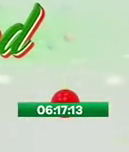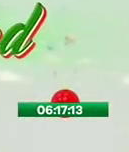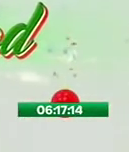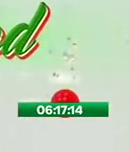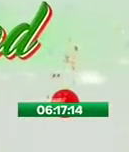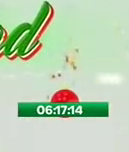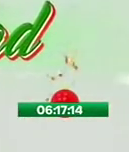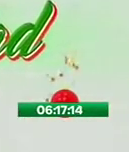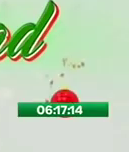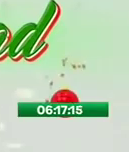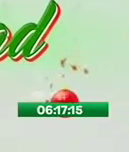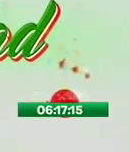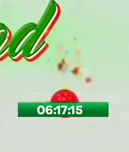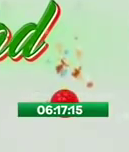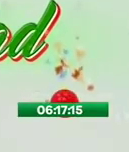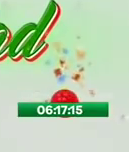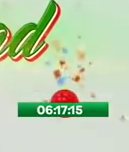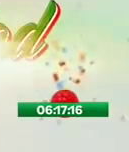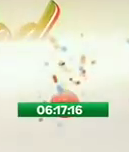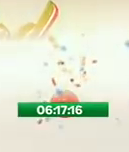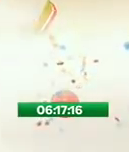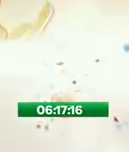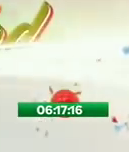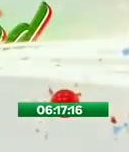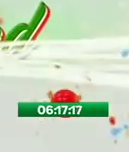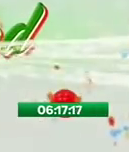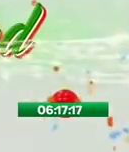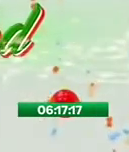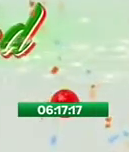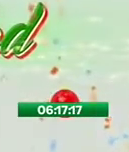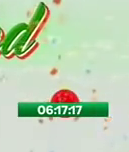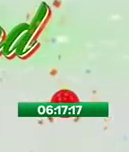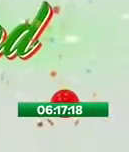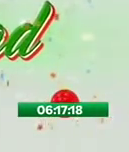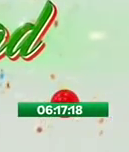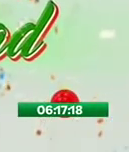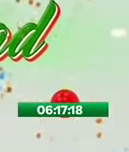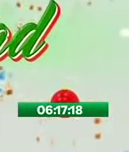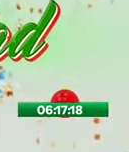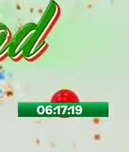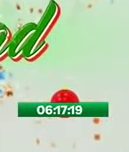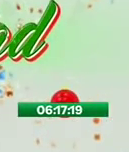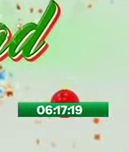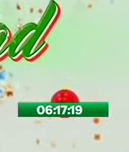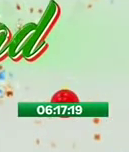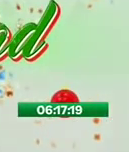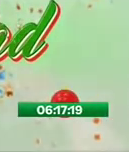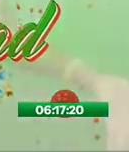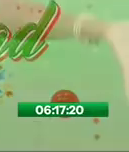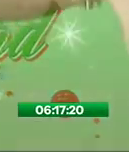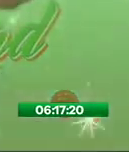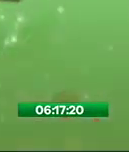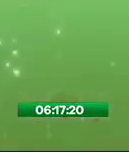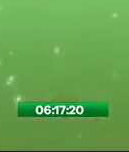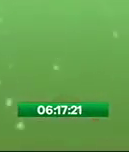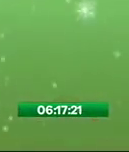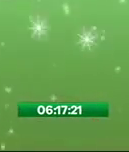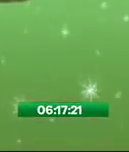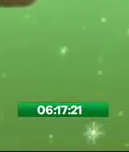Muévelo, muévelo, qué sabroso. Muévelo, muévelo, ¿cómo lo haces? Ven a bailar.